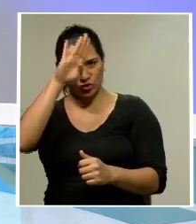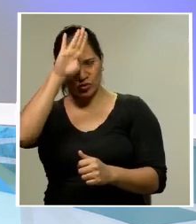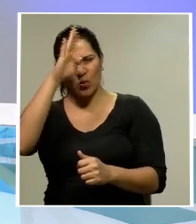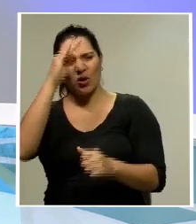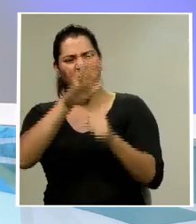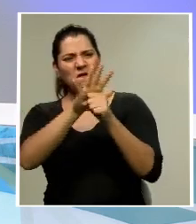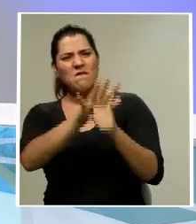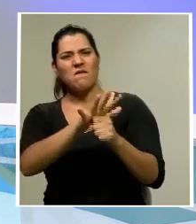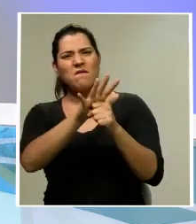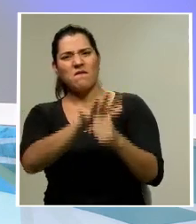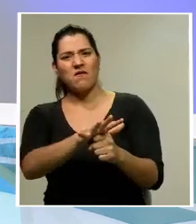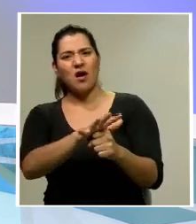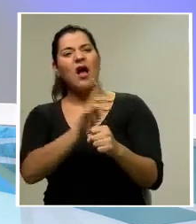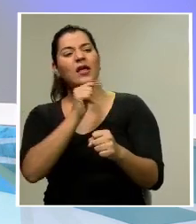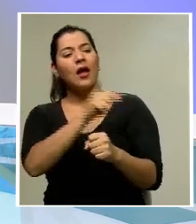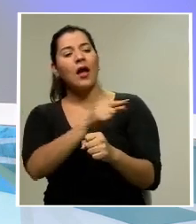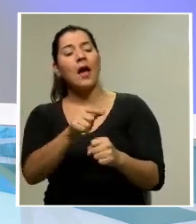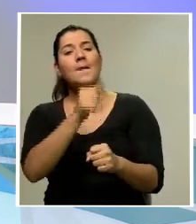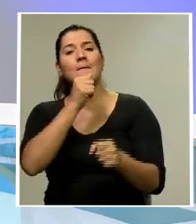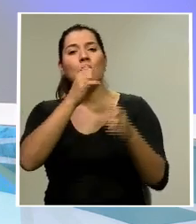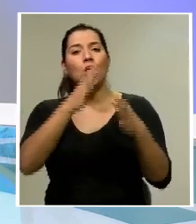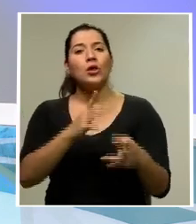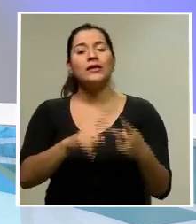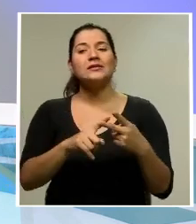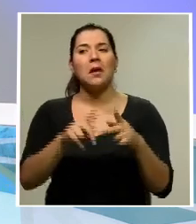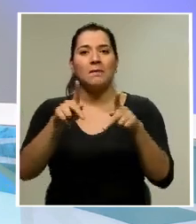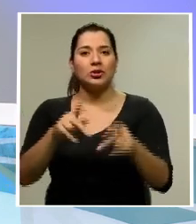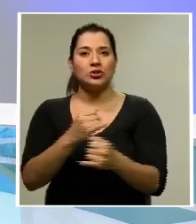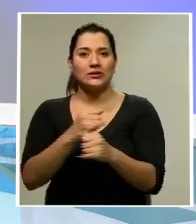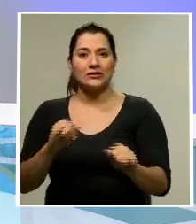de periodistas y voces independientes.